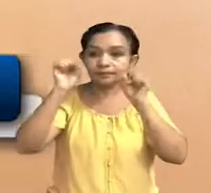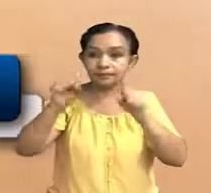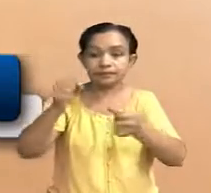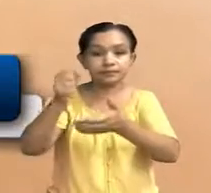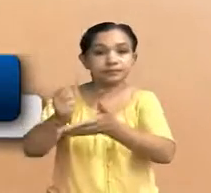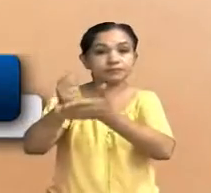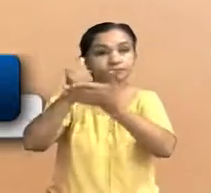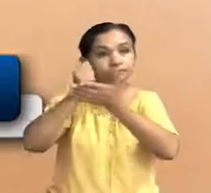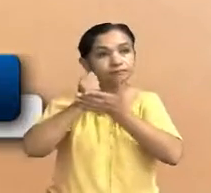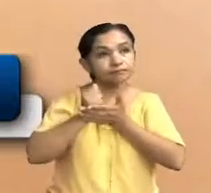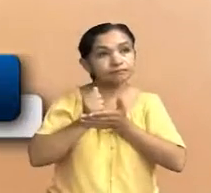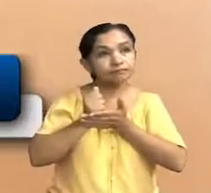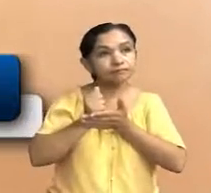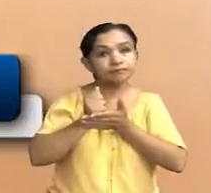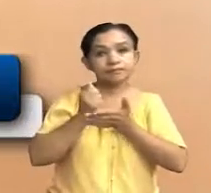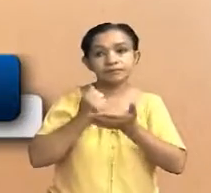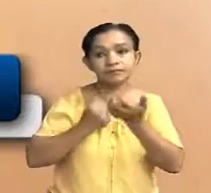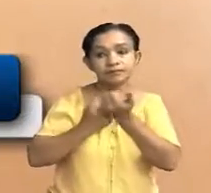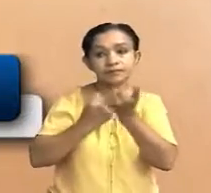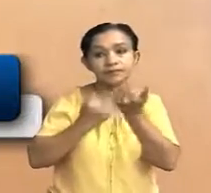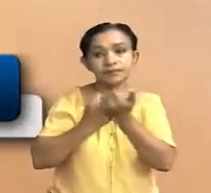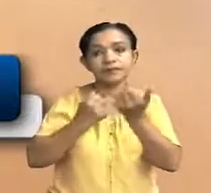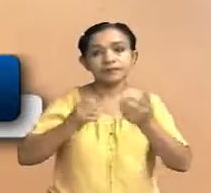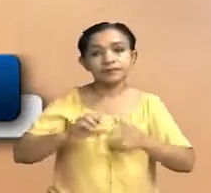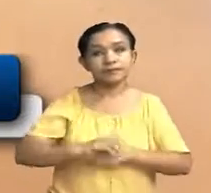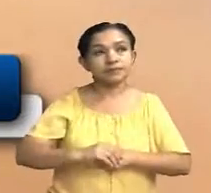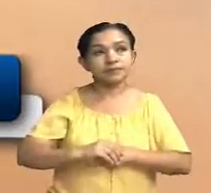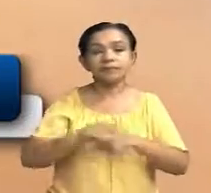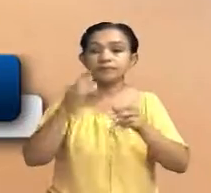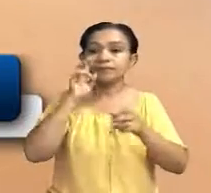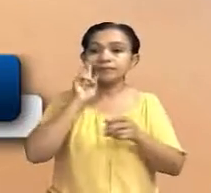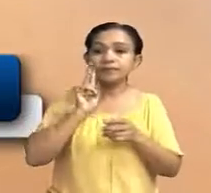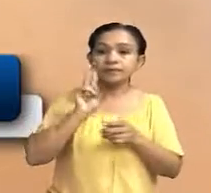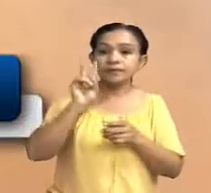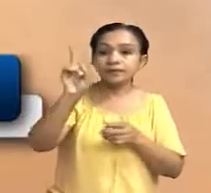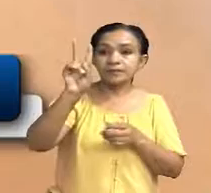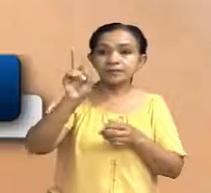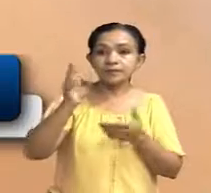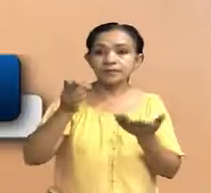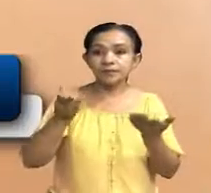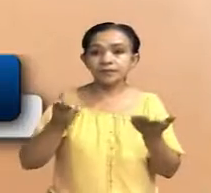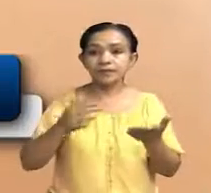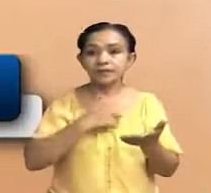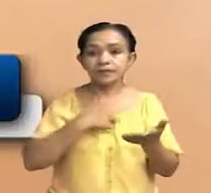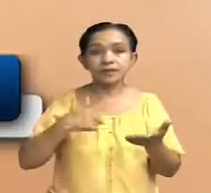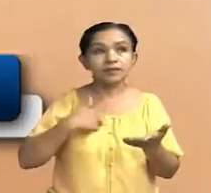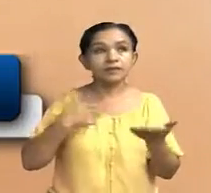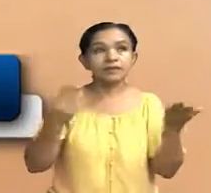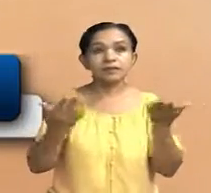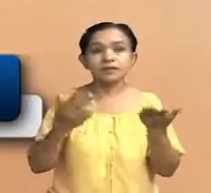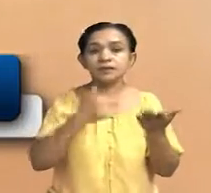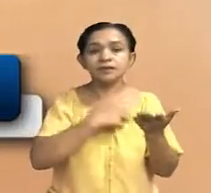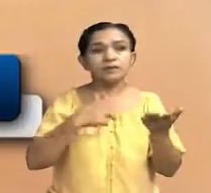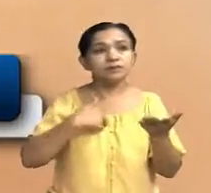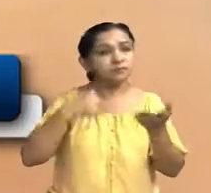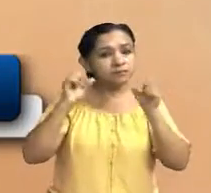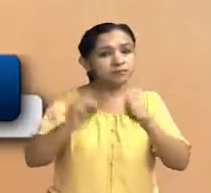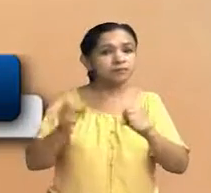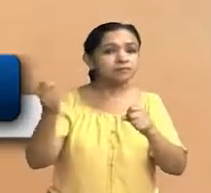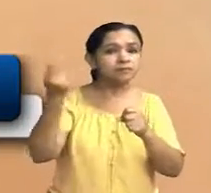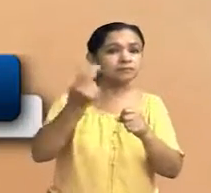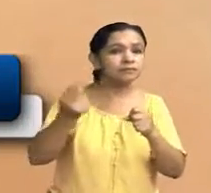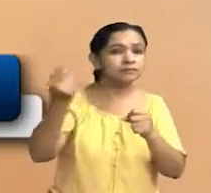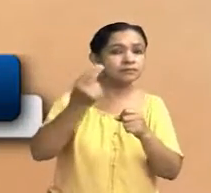sirve meramente para estimular. Por ejemplo, ahí estamos viendo una ventosa. Esa es la ventosa. Así. ¿La ventosa puede ser útil,